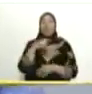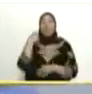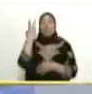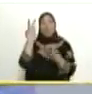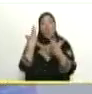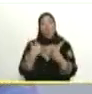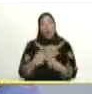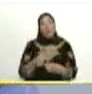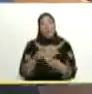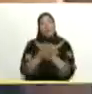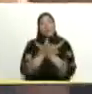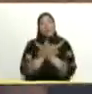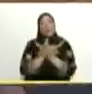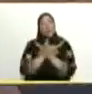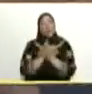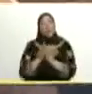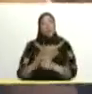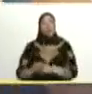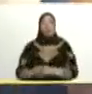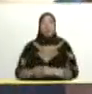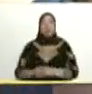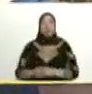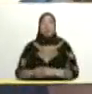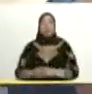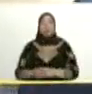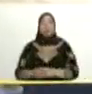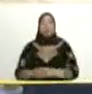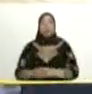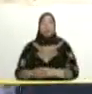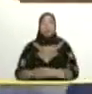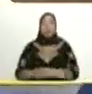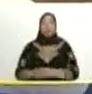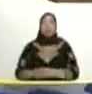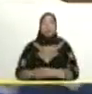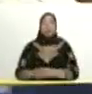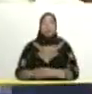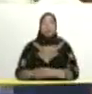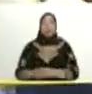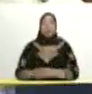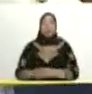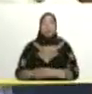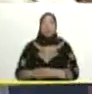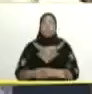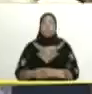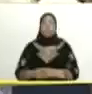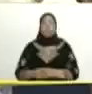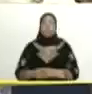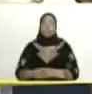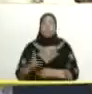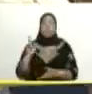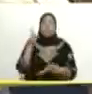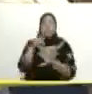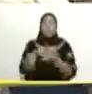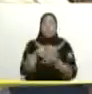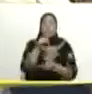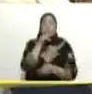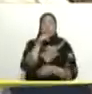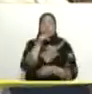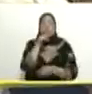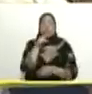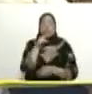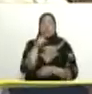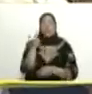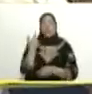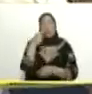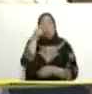Cuéntamelo todo, Luis Ramón. Bueno, sí, presidente. Primero, bienvenido acá a nuestra populosa